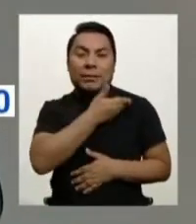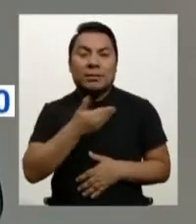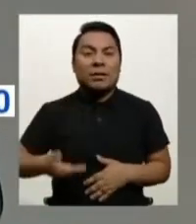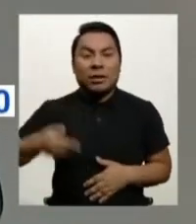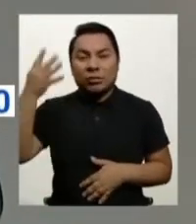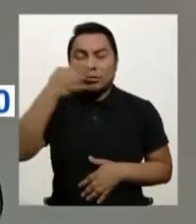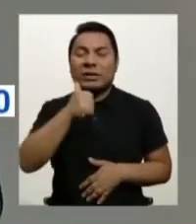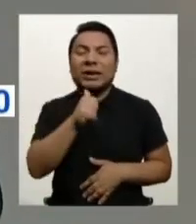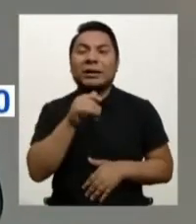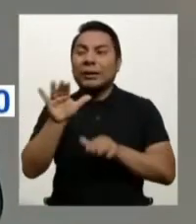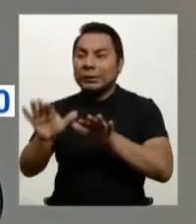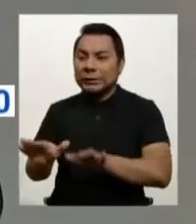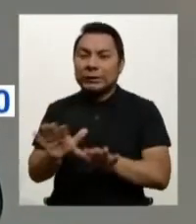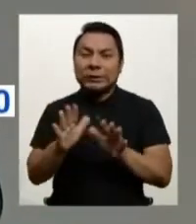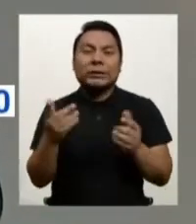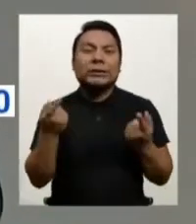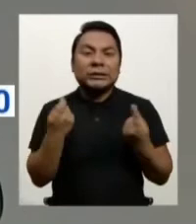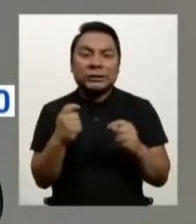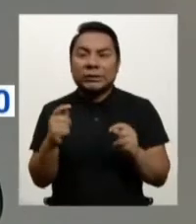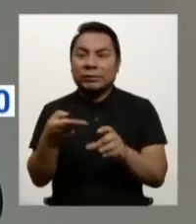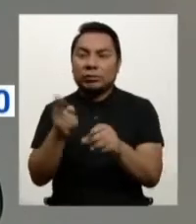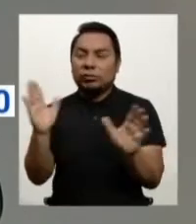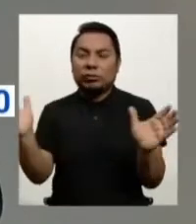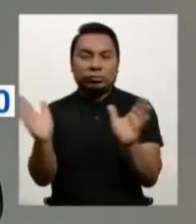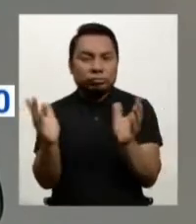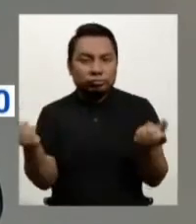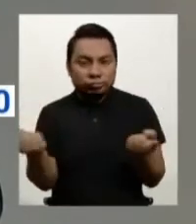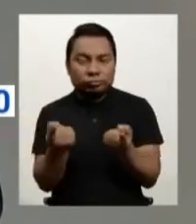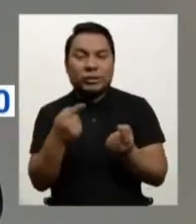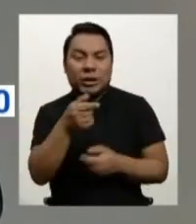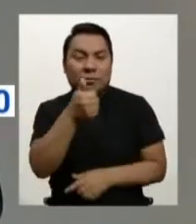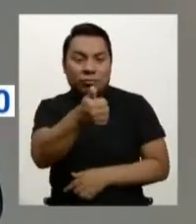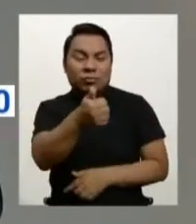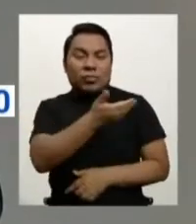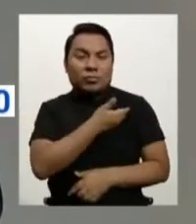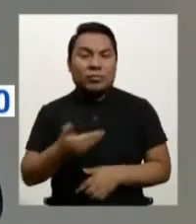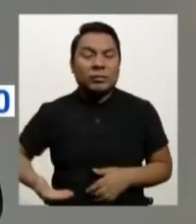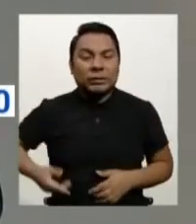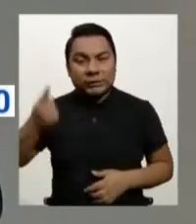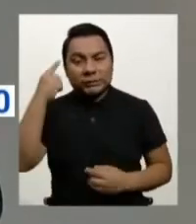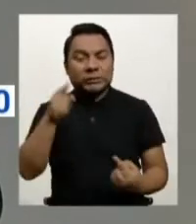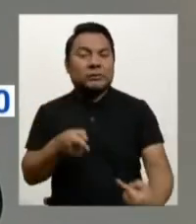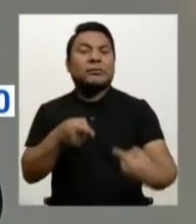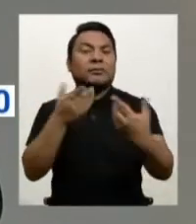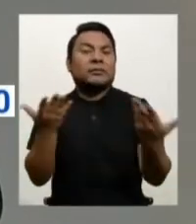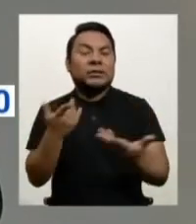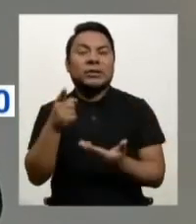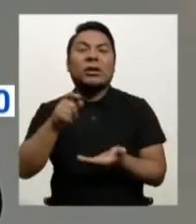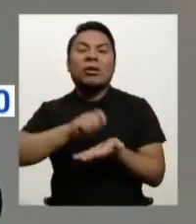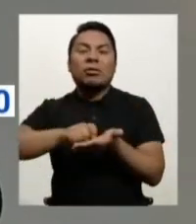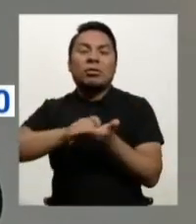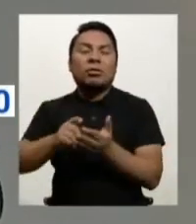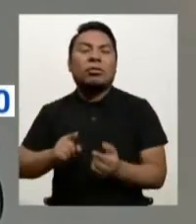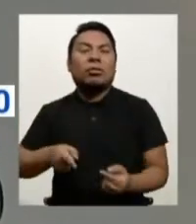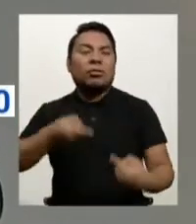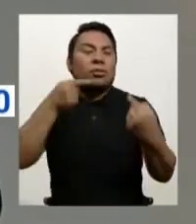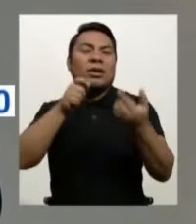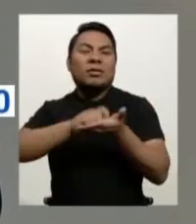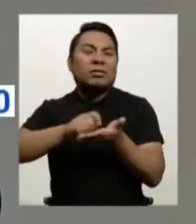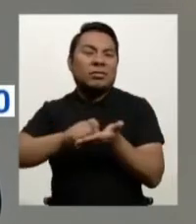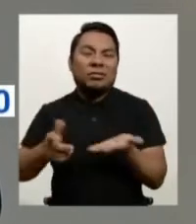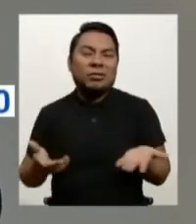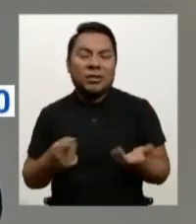no esconde y no permite, más aún cuando es el propio presidente el que se enfrenta, pues, mediante Twitter y declaraciones